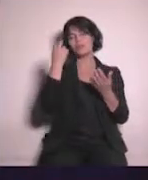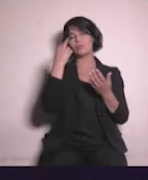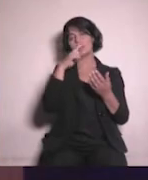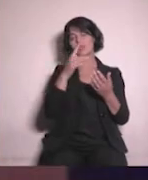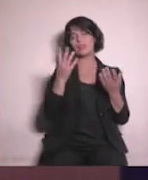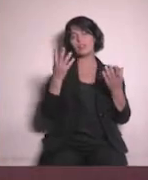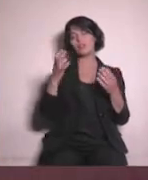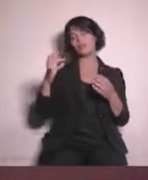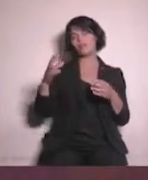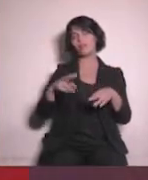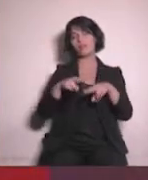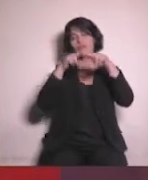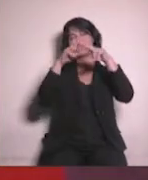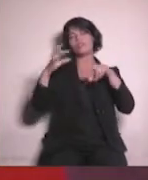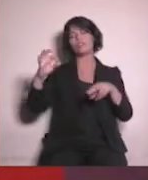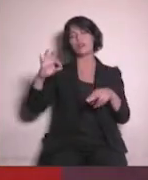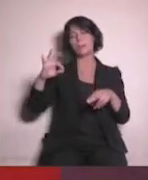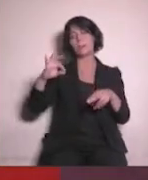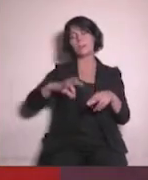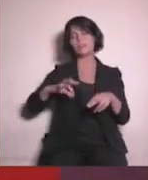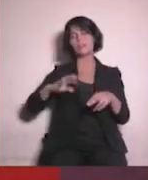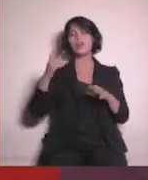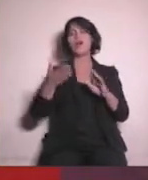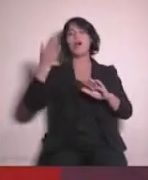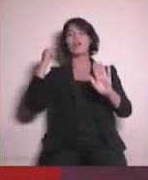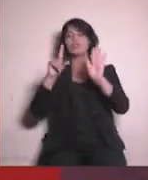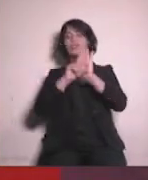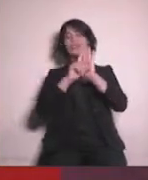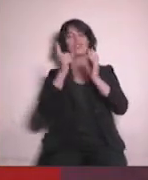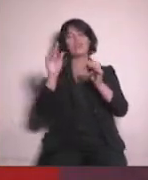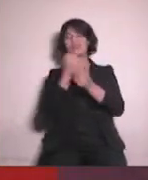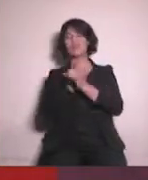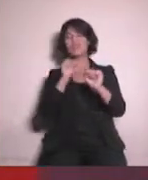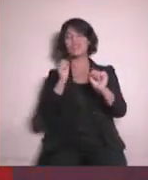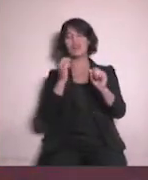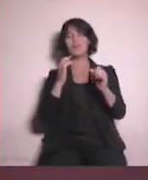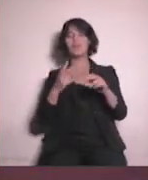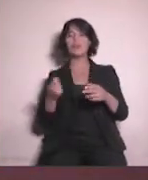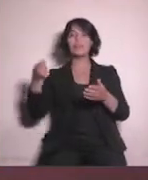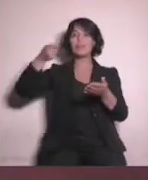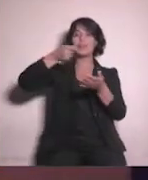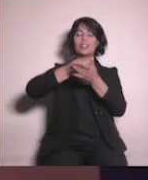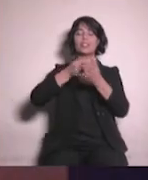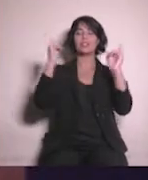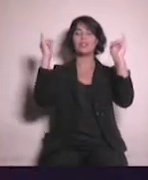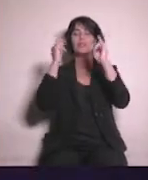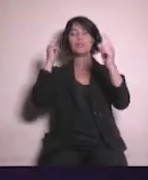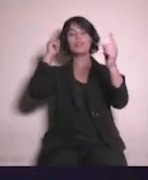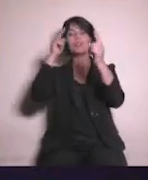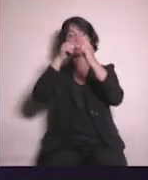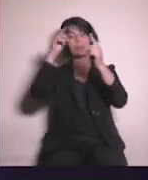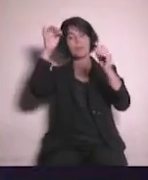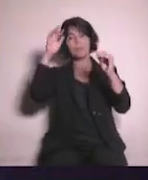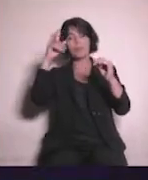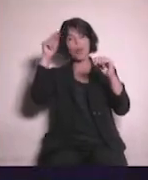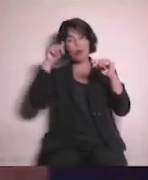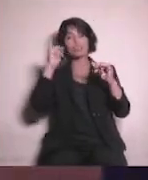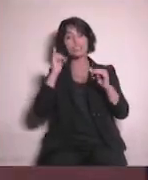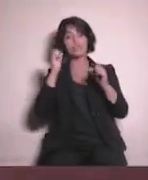Pero hasta antes de esta ley no teníamos la posibilidad de invertir directamente, hoy día sí lo podemos hacer